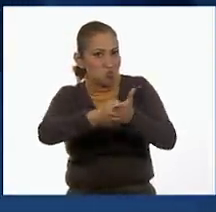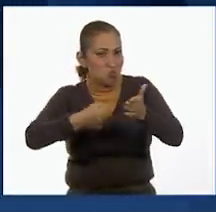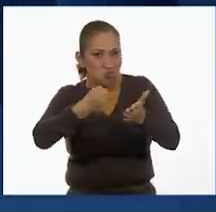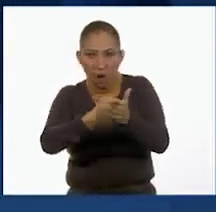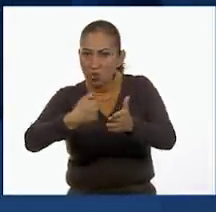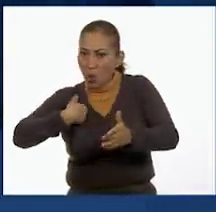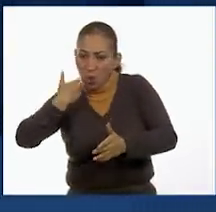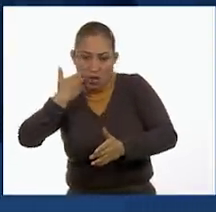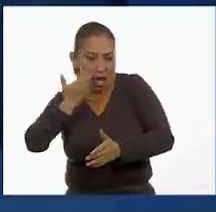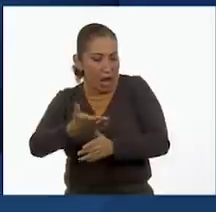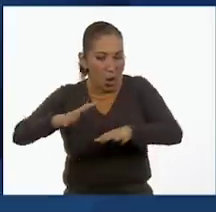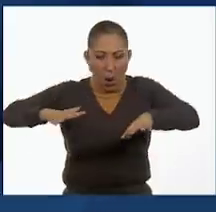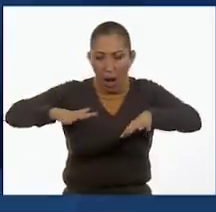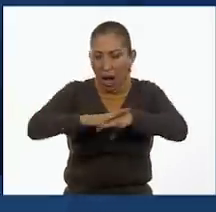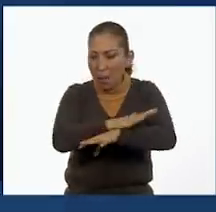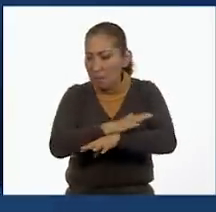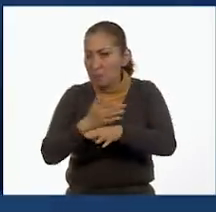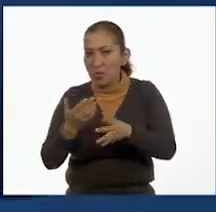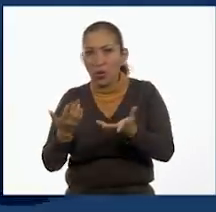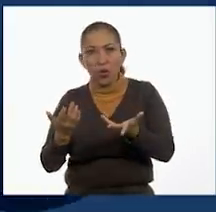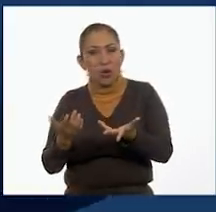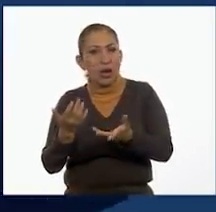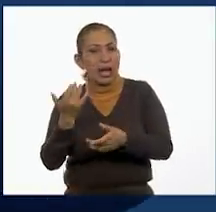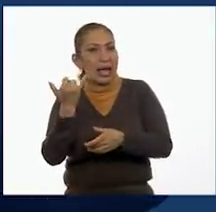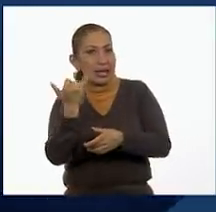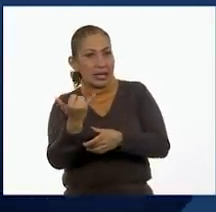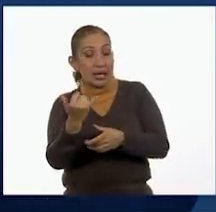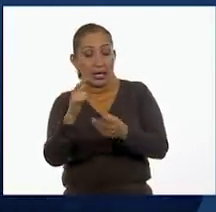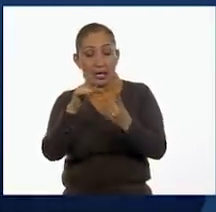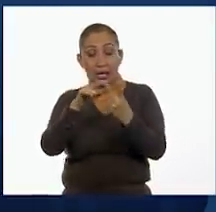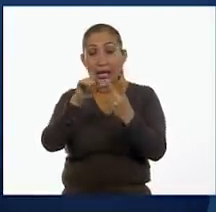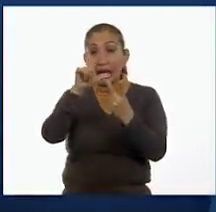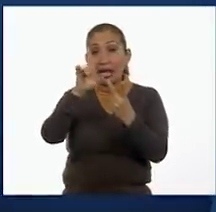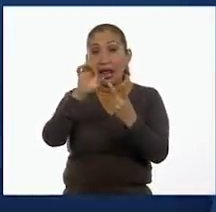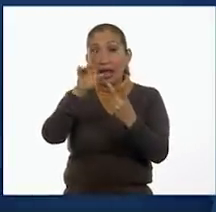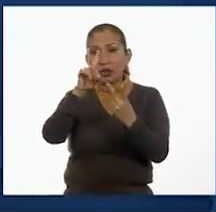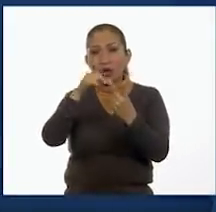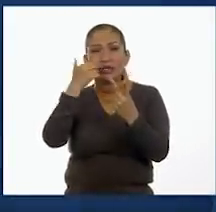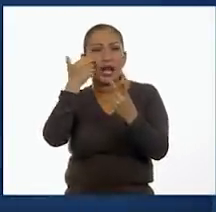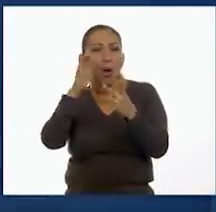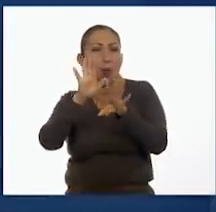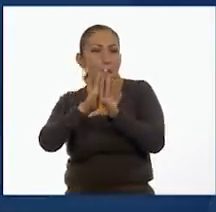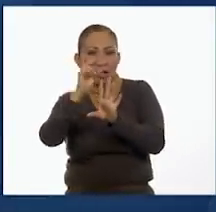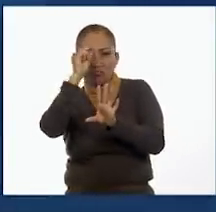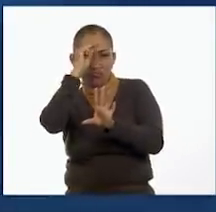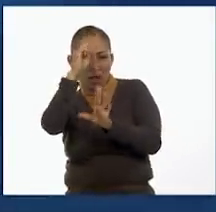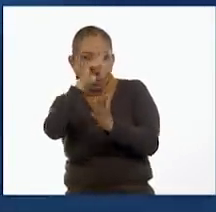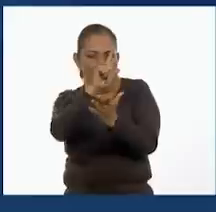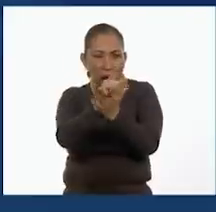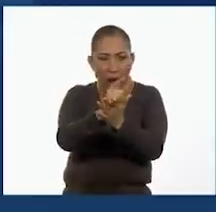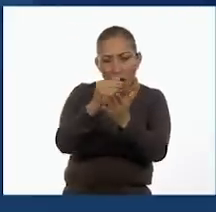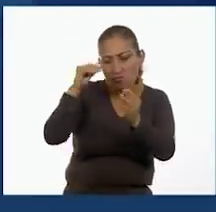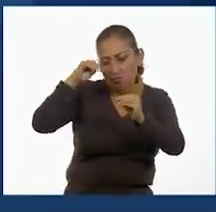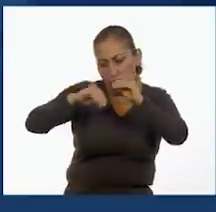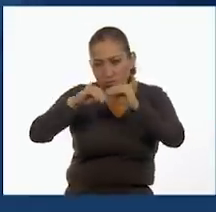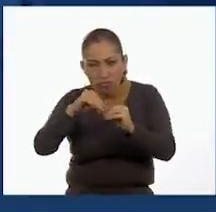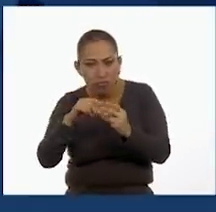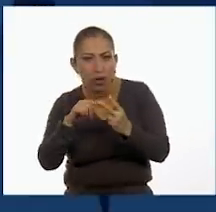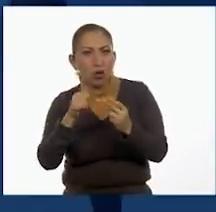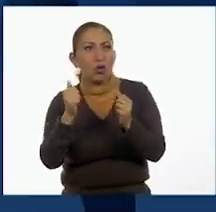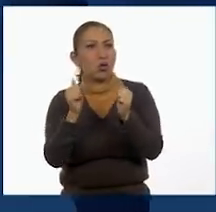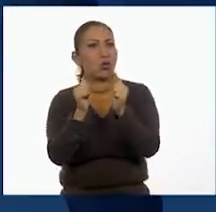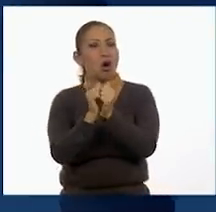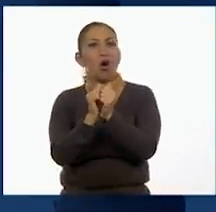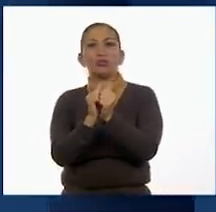que quería el cambio y Lerdo creo que un cambio un poco más inteligente, a base de leyes, a